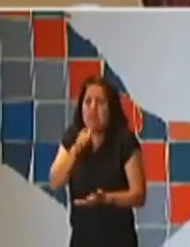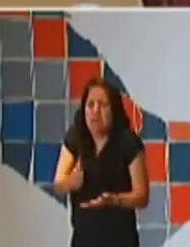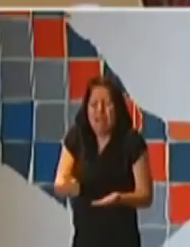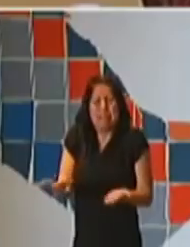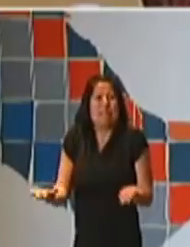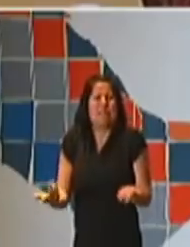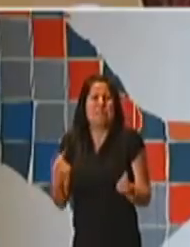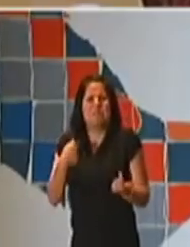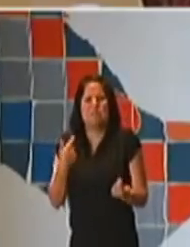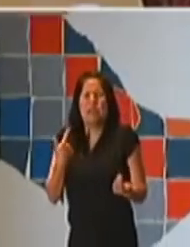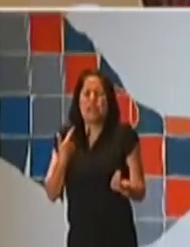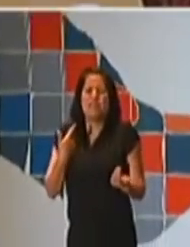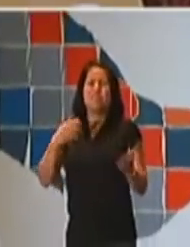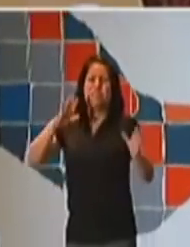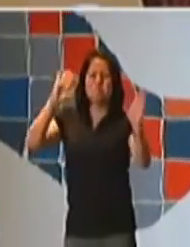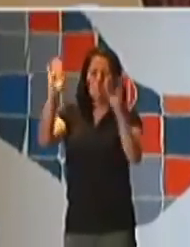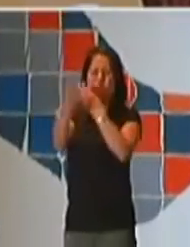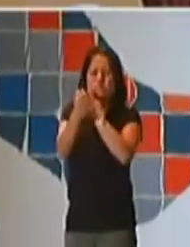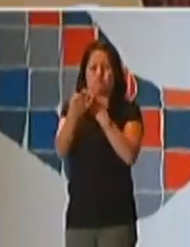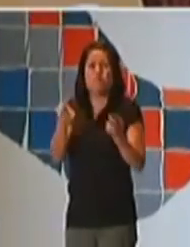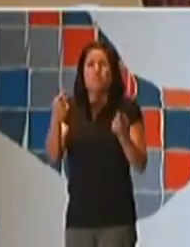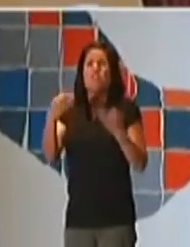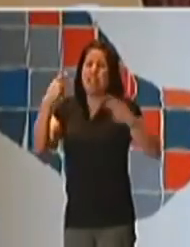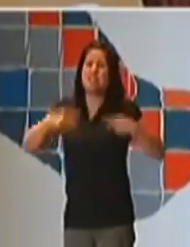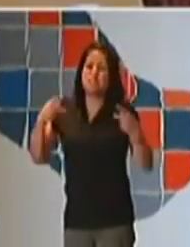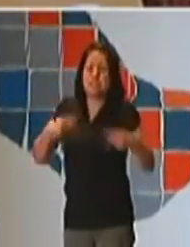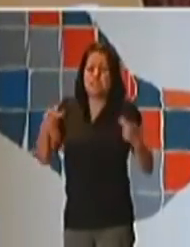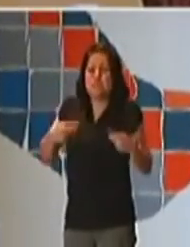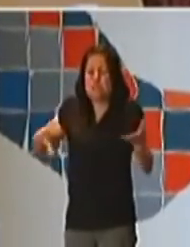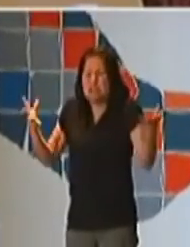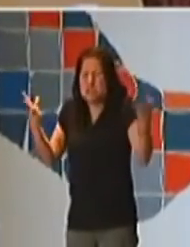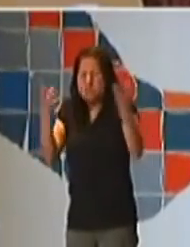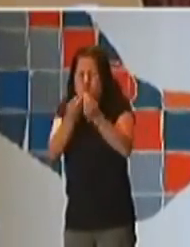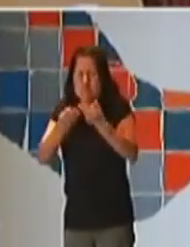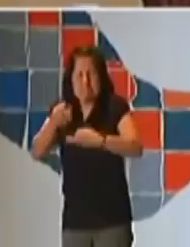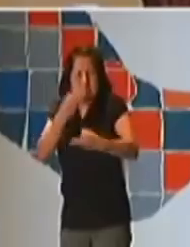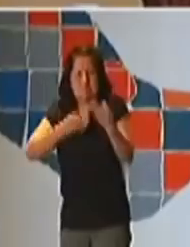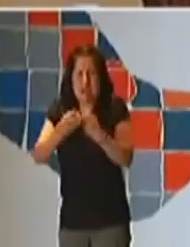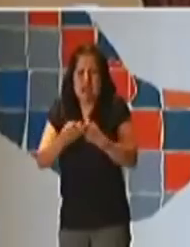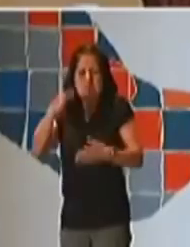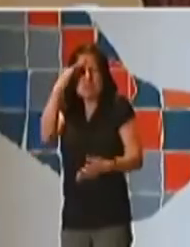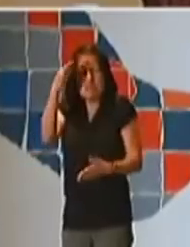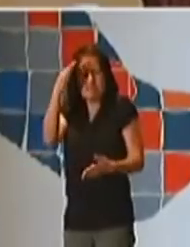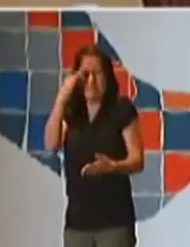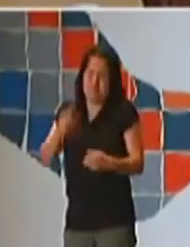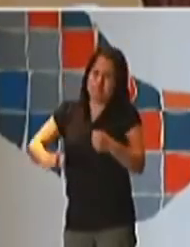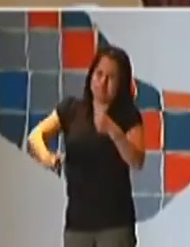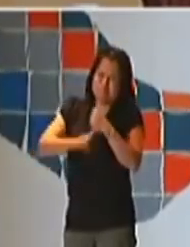internacionalizar la lucha por la dignidad del trabajo menudo